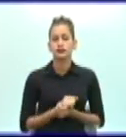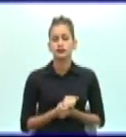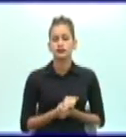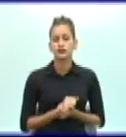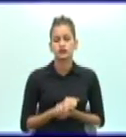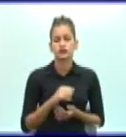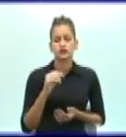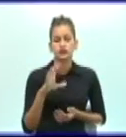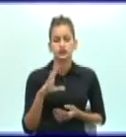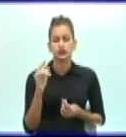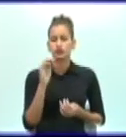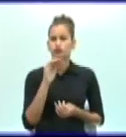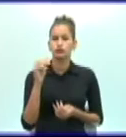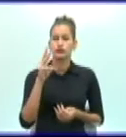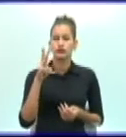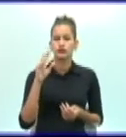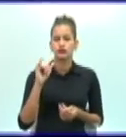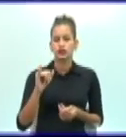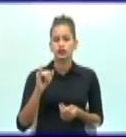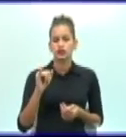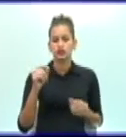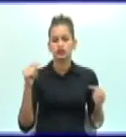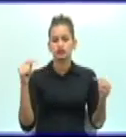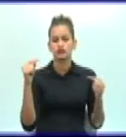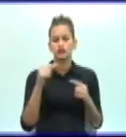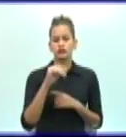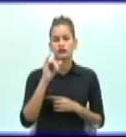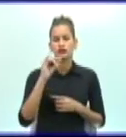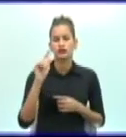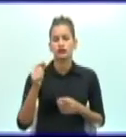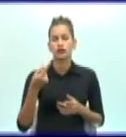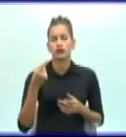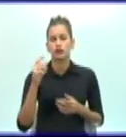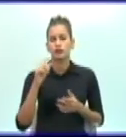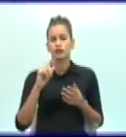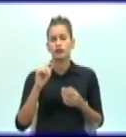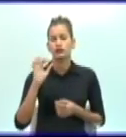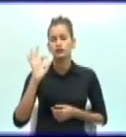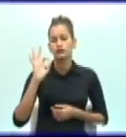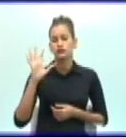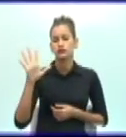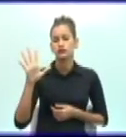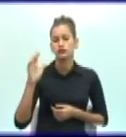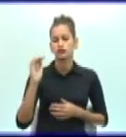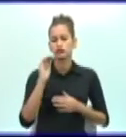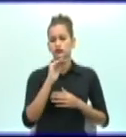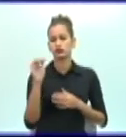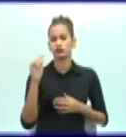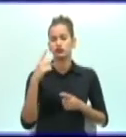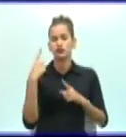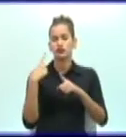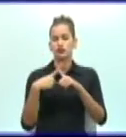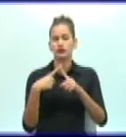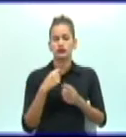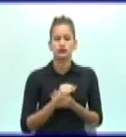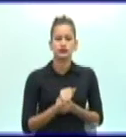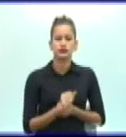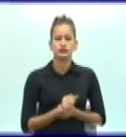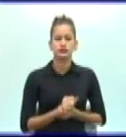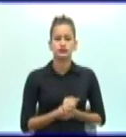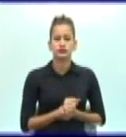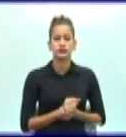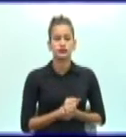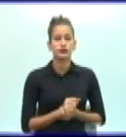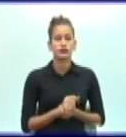como 6,85 o 6,85 es a X. Estamos en presencia ya de